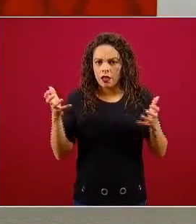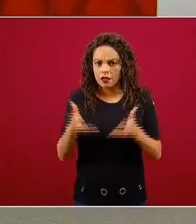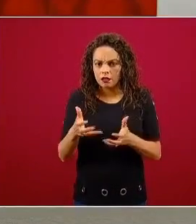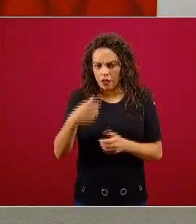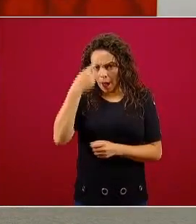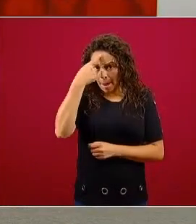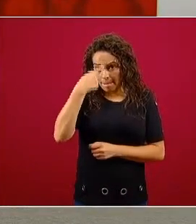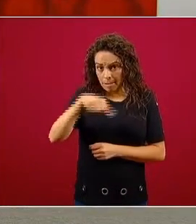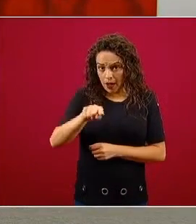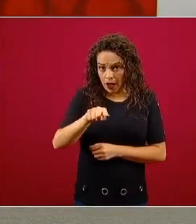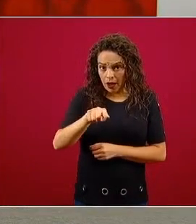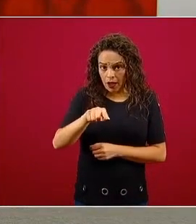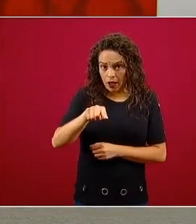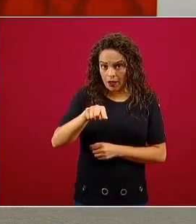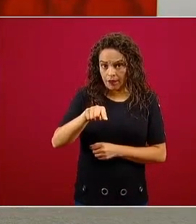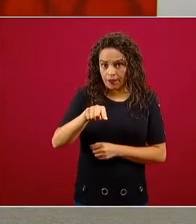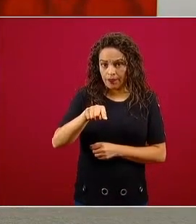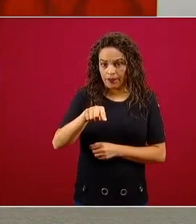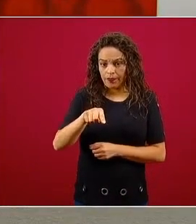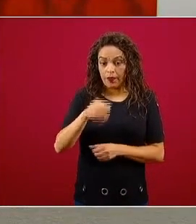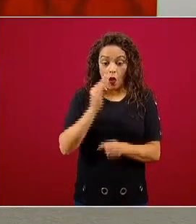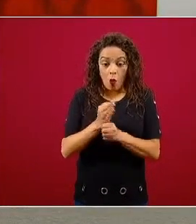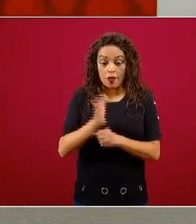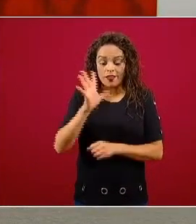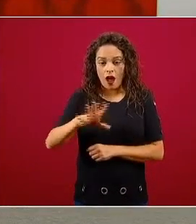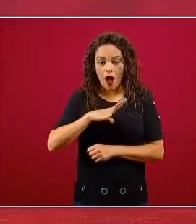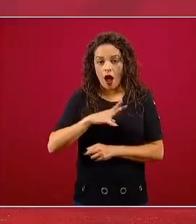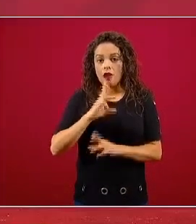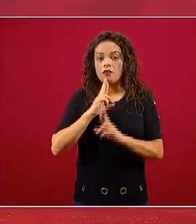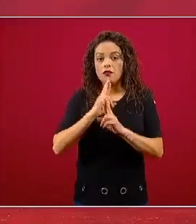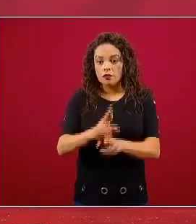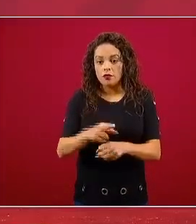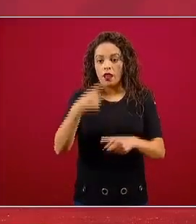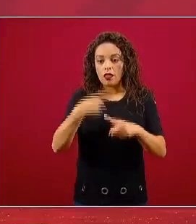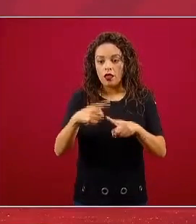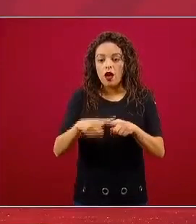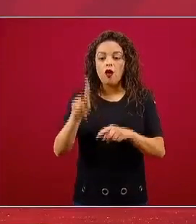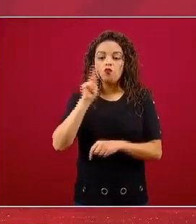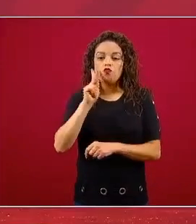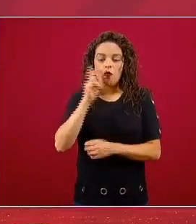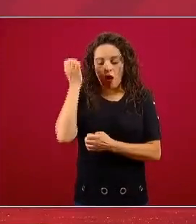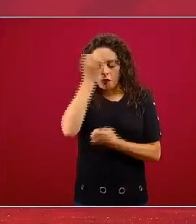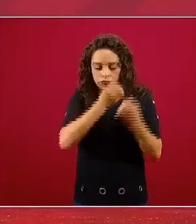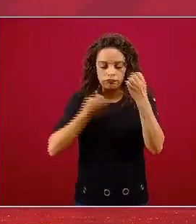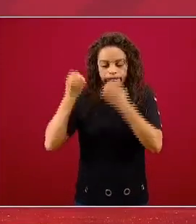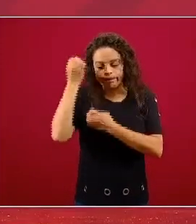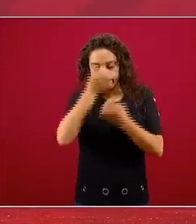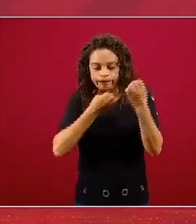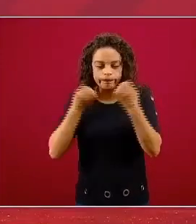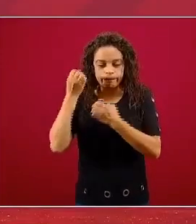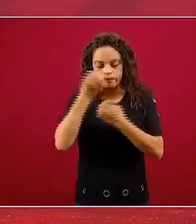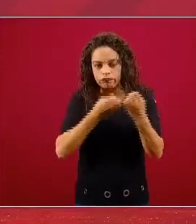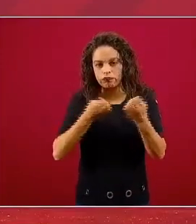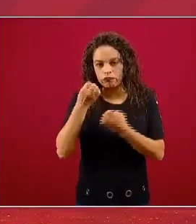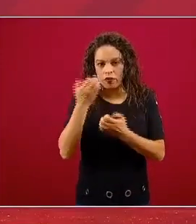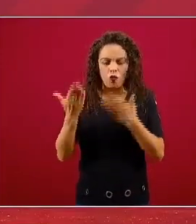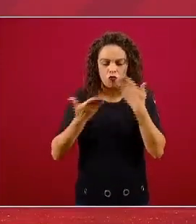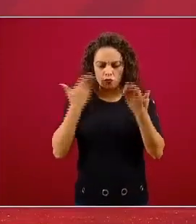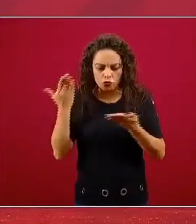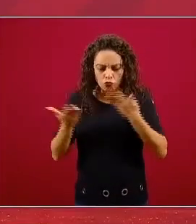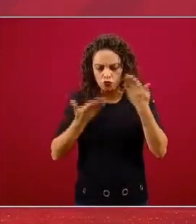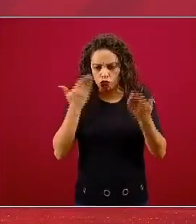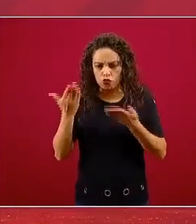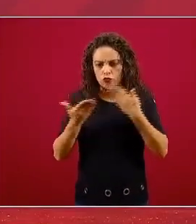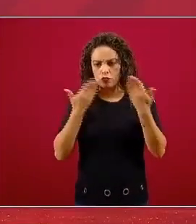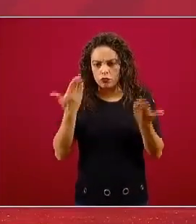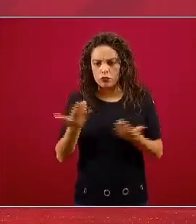principalmente en México, cuáles son los resultados que hasta el momento se han tenido de diferentes ensayos clínicos que se han estado haciendo en nuestro país y